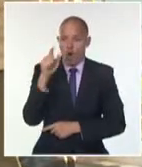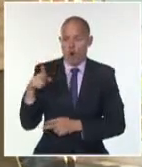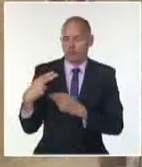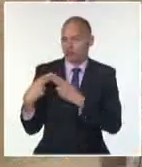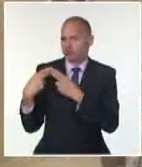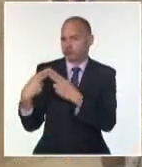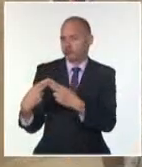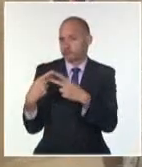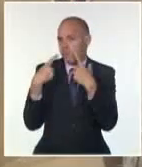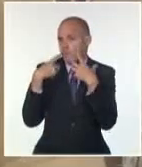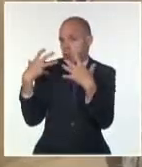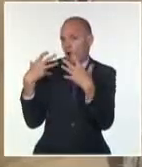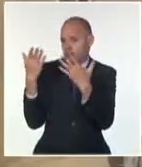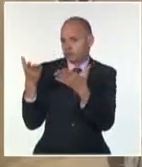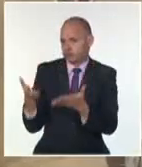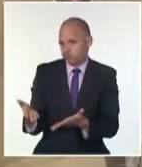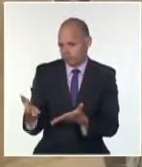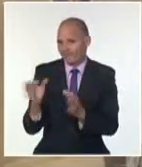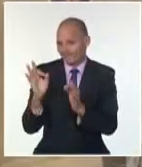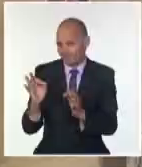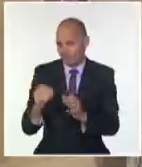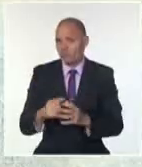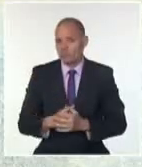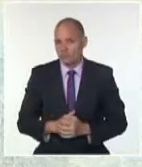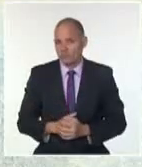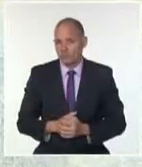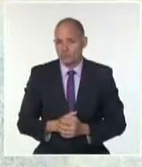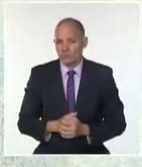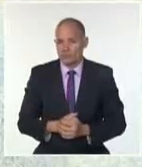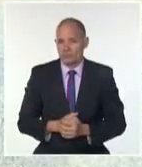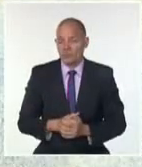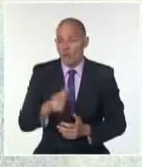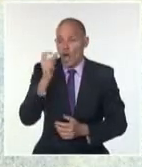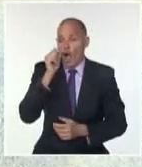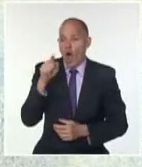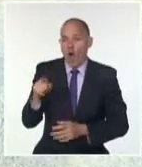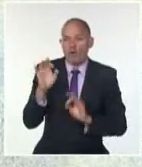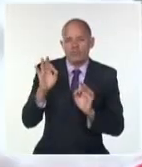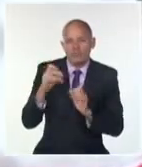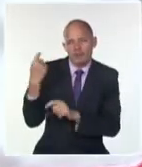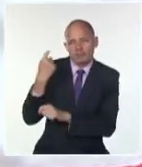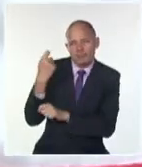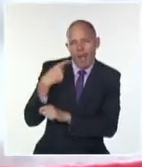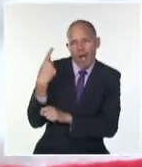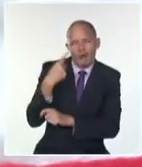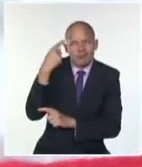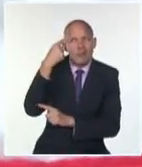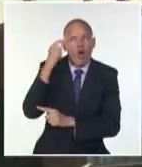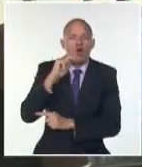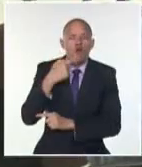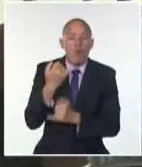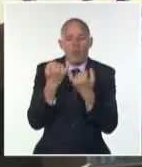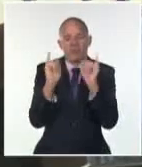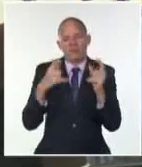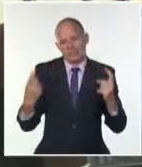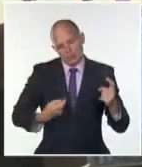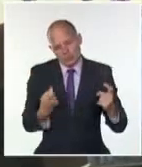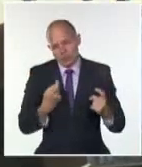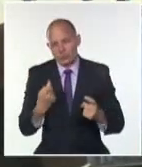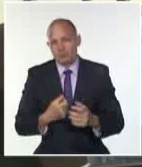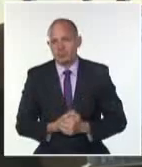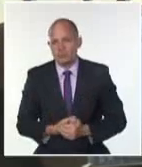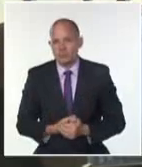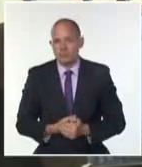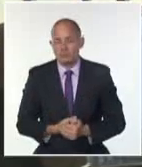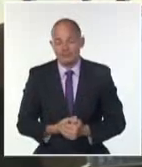los próceres más relevantes de la historia americana, el hombre que nos enseñó a pelear por la independencia. Fue Máximo Gómez